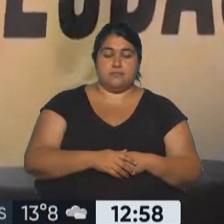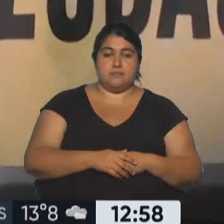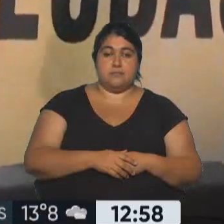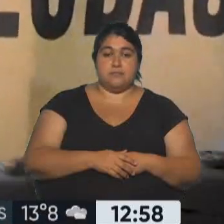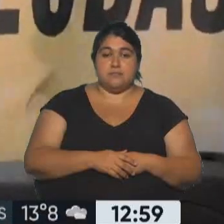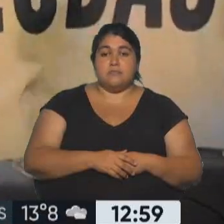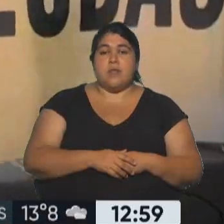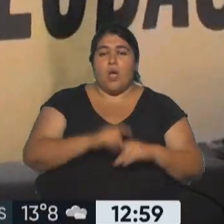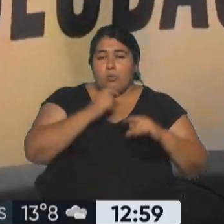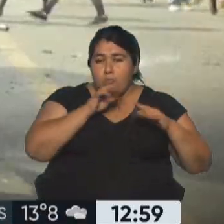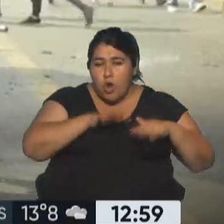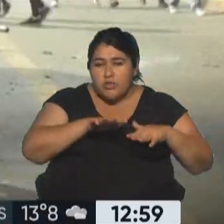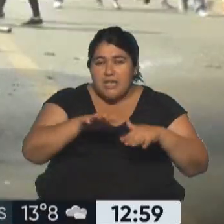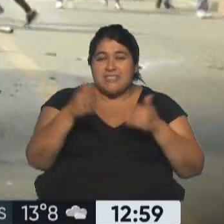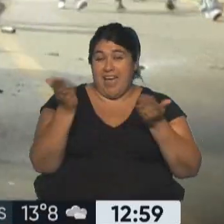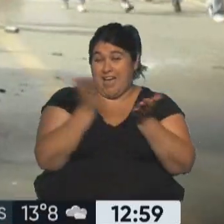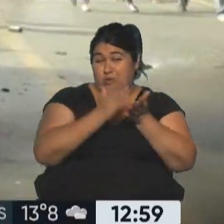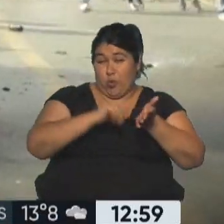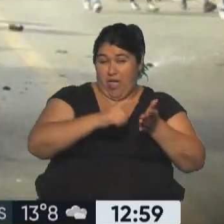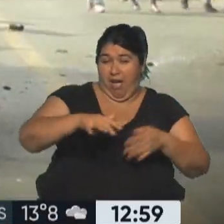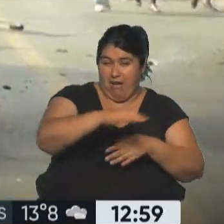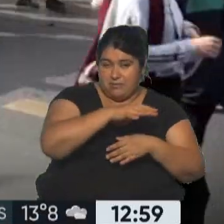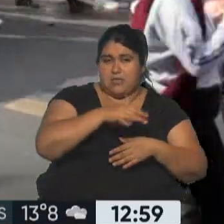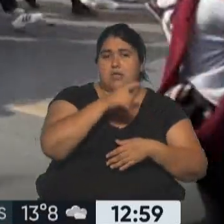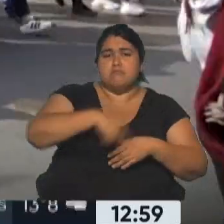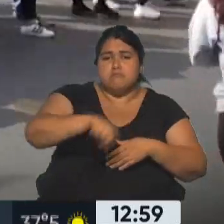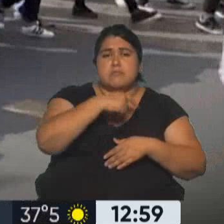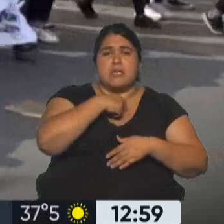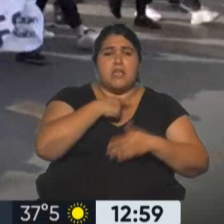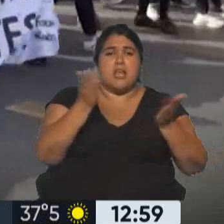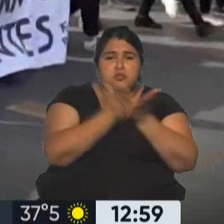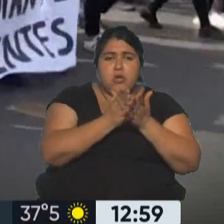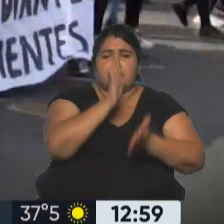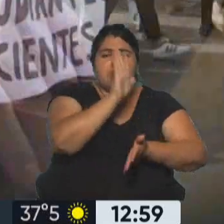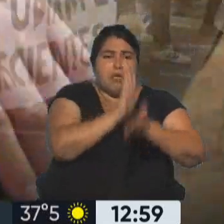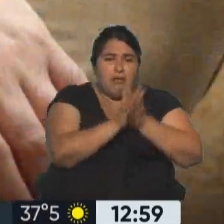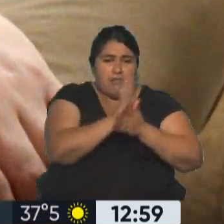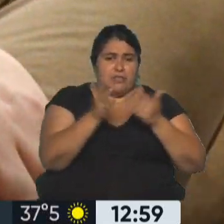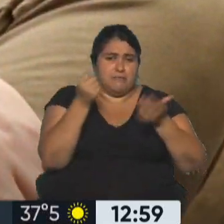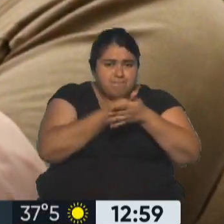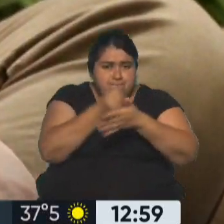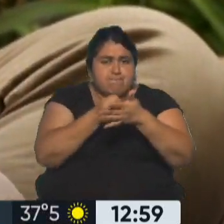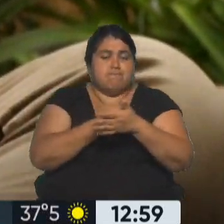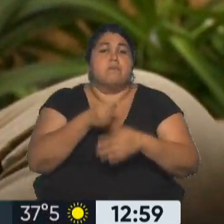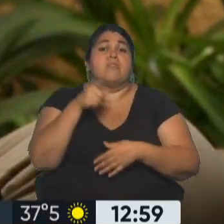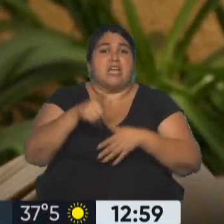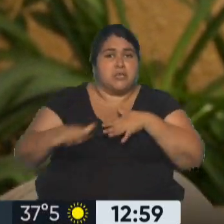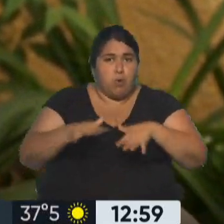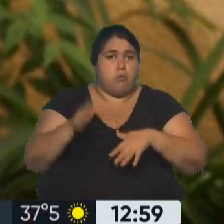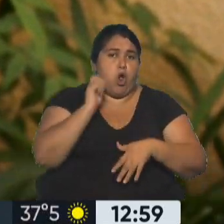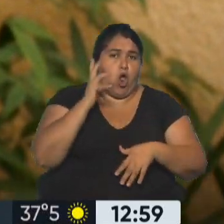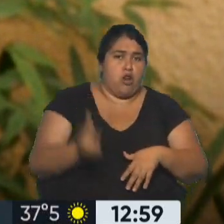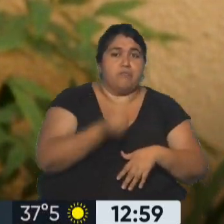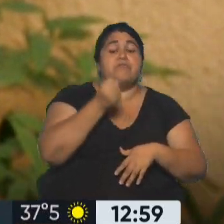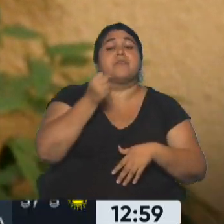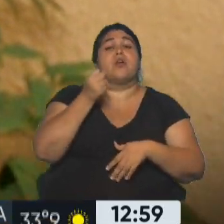Surgido de las protestas estudiantiles de 2011 que luchaba por una educación gratuita y de calidad, el liderazgo que logró en ese movimiento lo llevó al Congreso